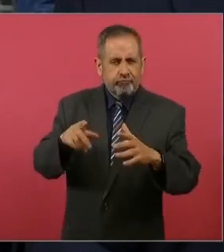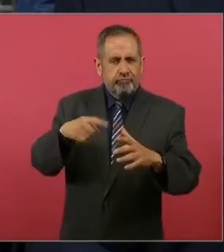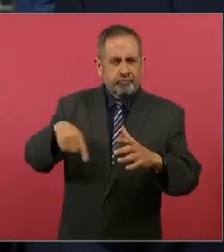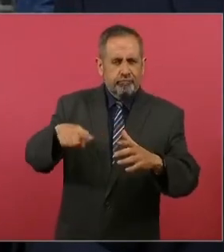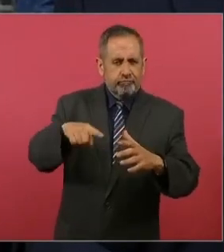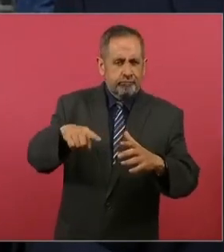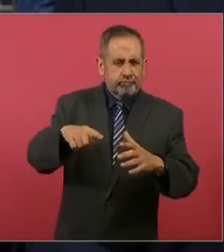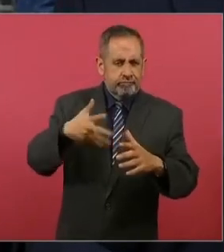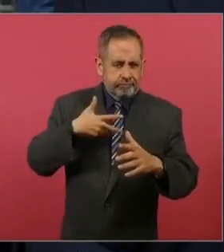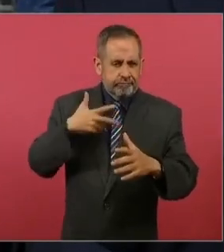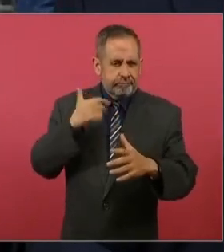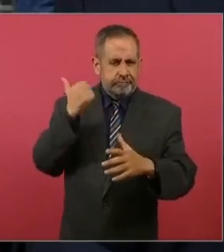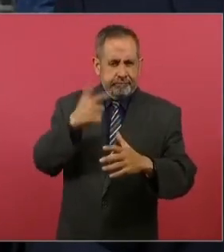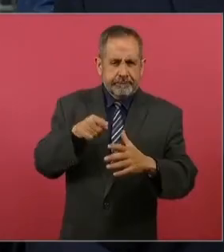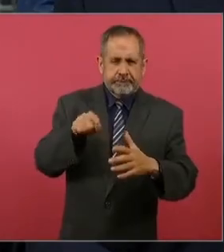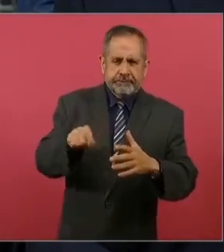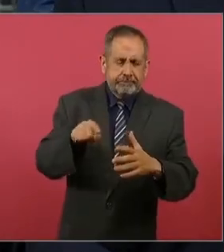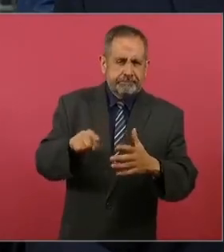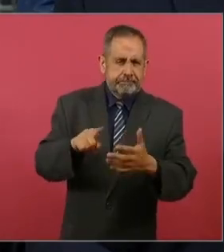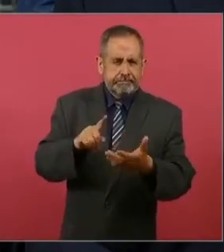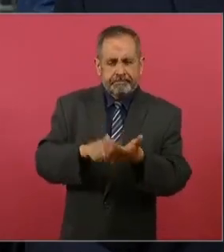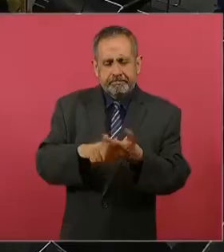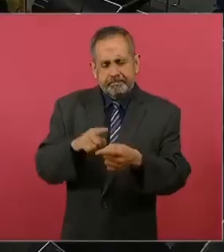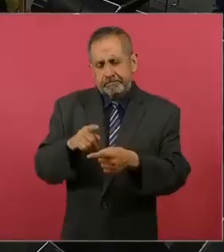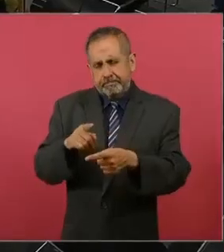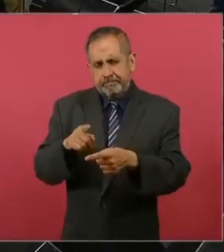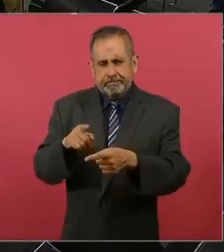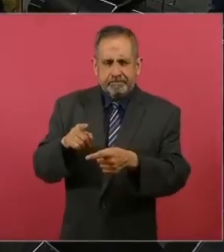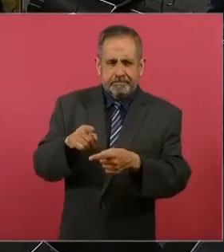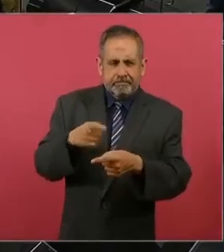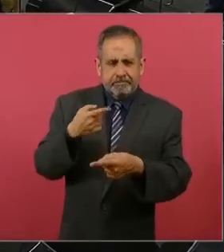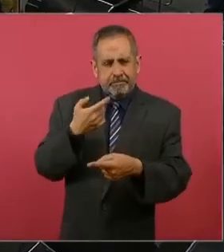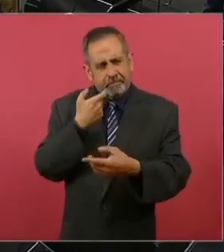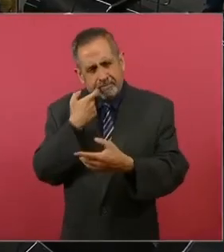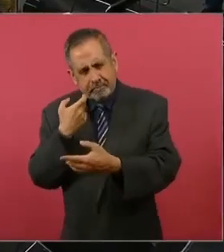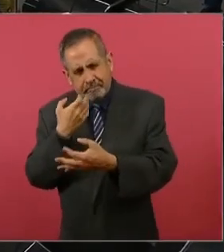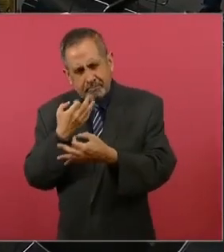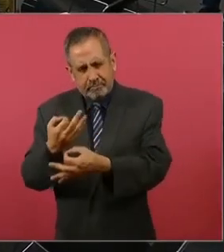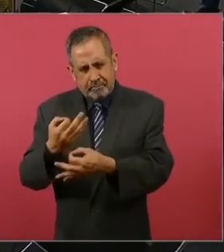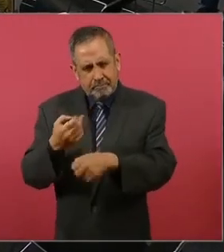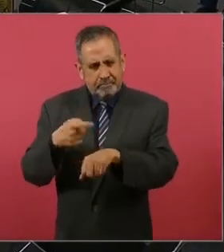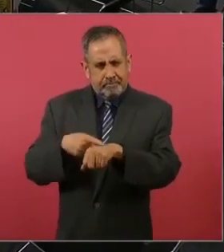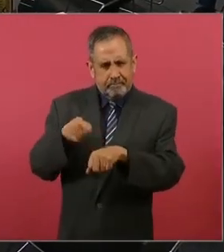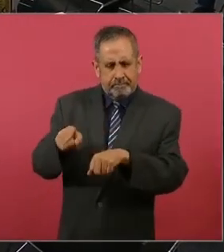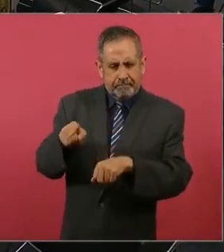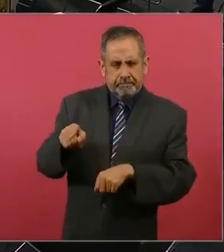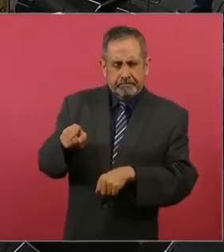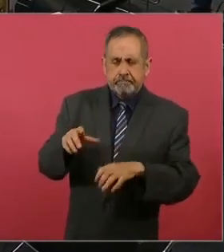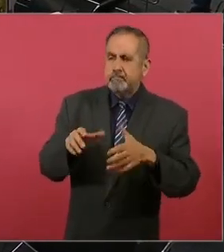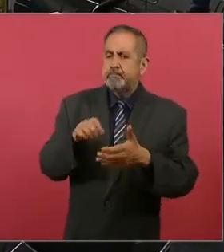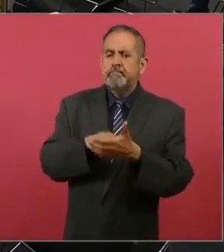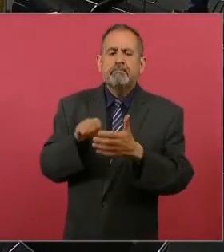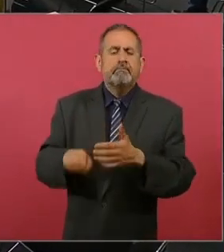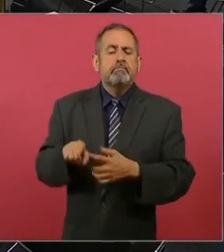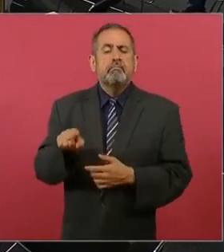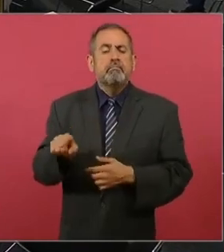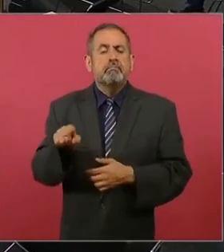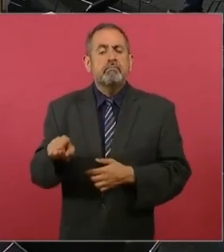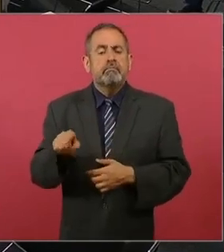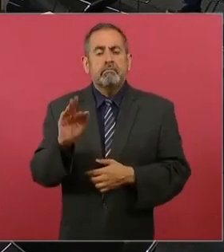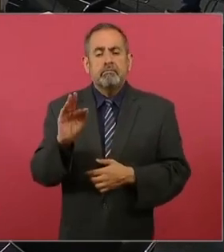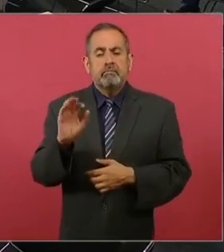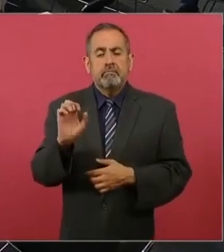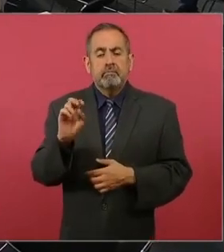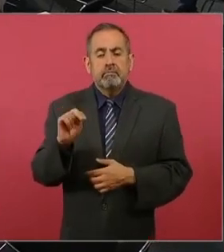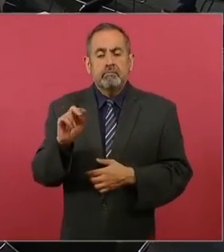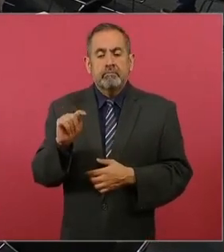son que tienen algún hábito, bueno, más bien una adicción en torno, por ejemplo, a cuestiones de